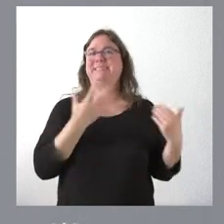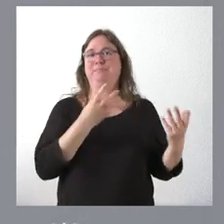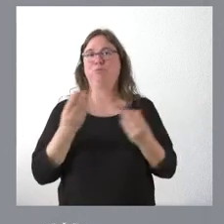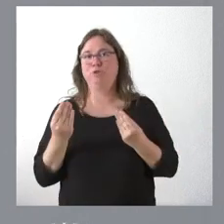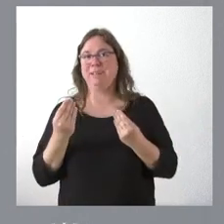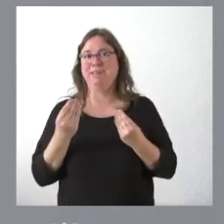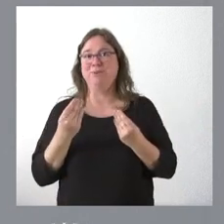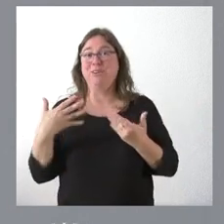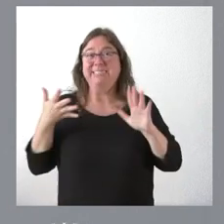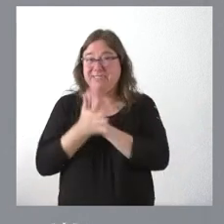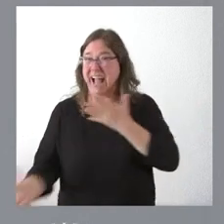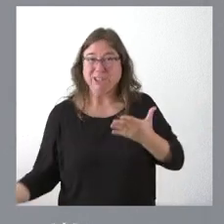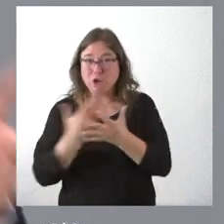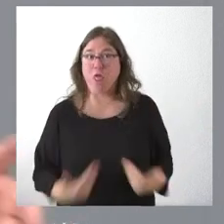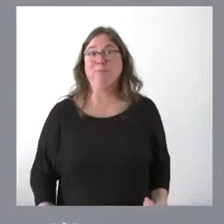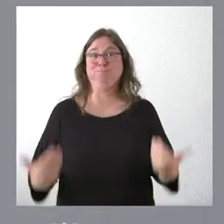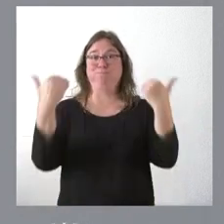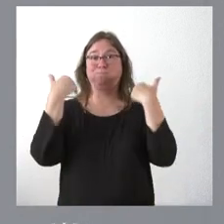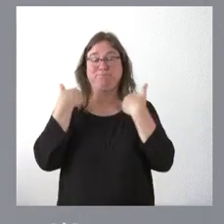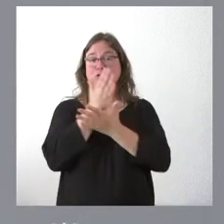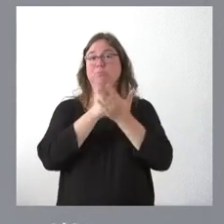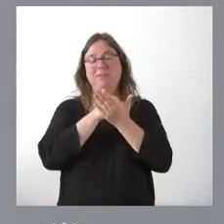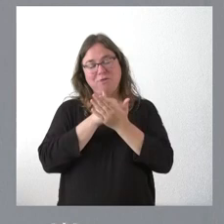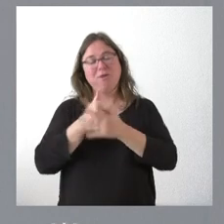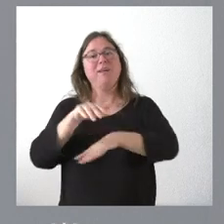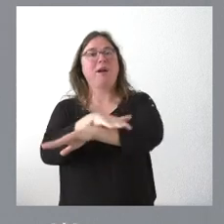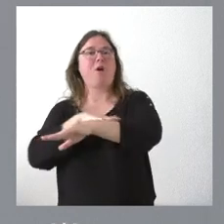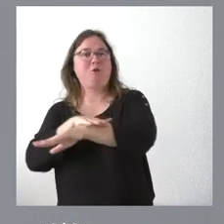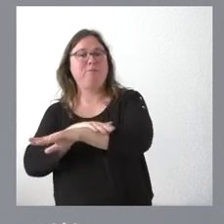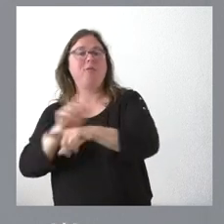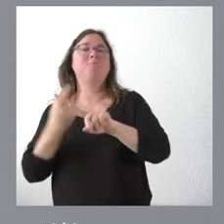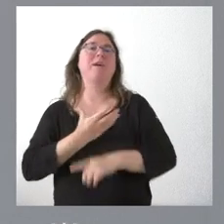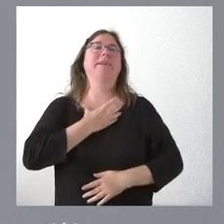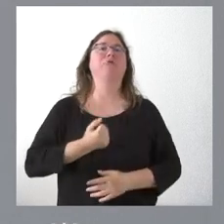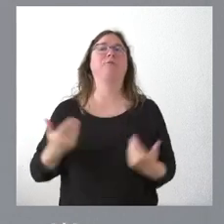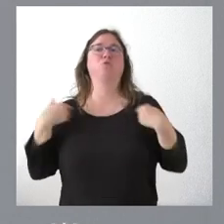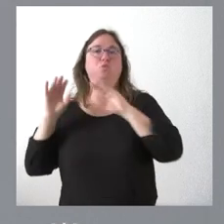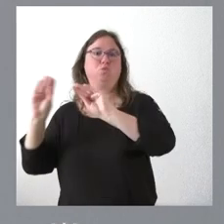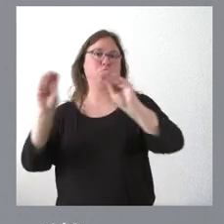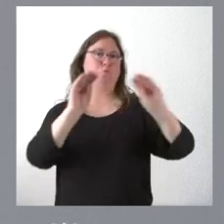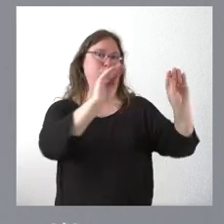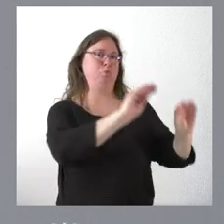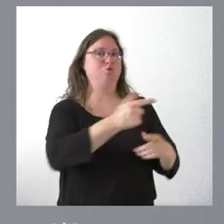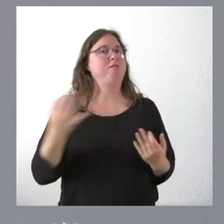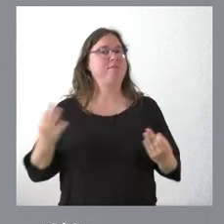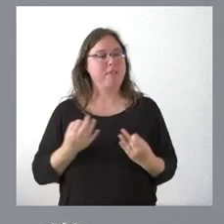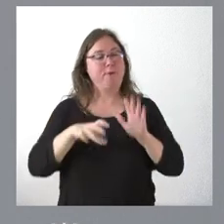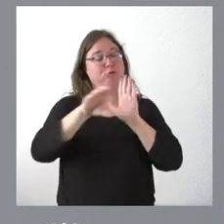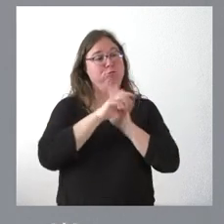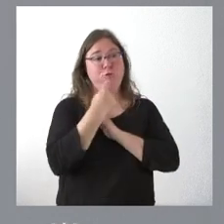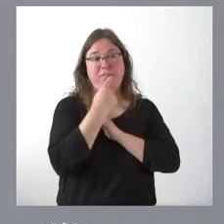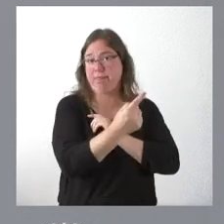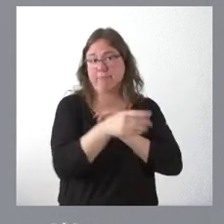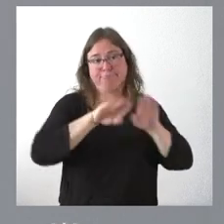pero no tenemos todas porque también la Administración del Estado y también los ayuntamientos tienen algunas competencias que están constitucionalmente reconocidas y, por tanto,